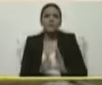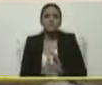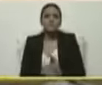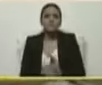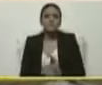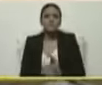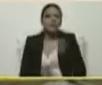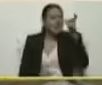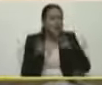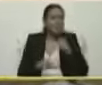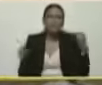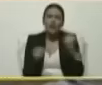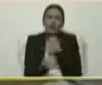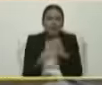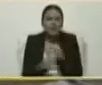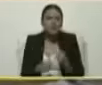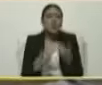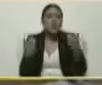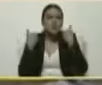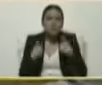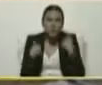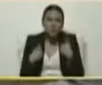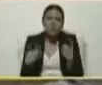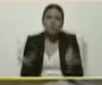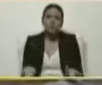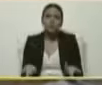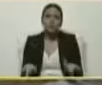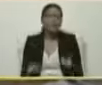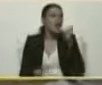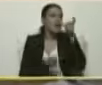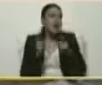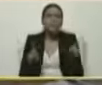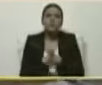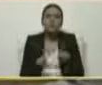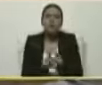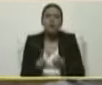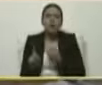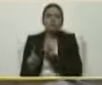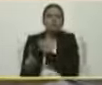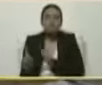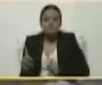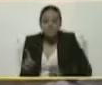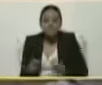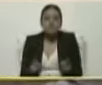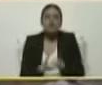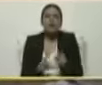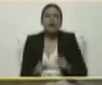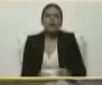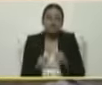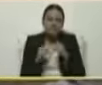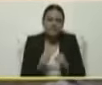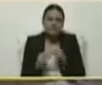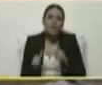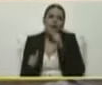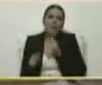de los que están trabajando, de los que han sufrido, de los que han pasado roncha, de los que han resistido.